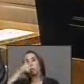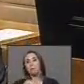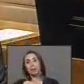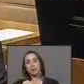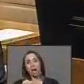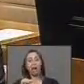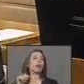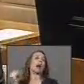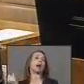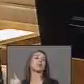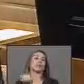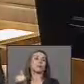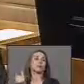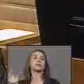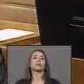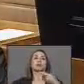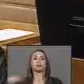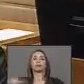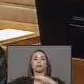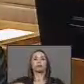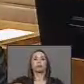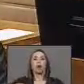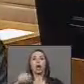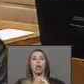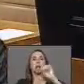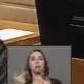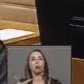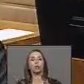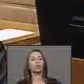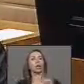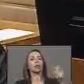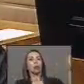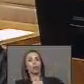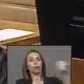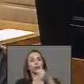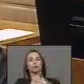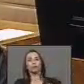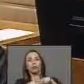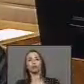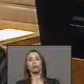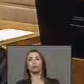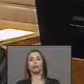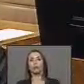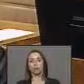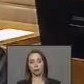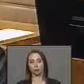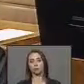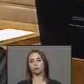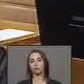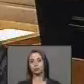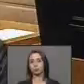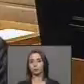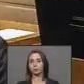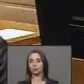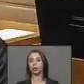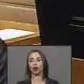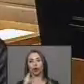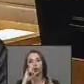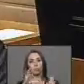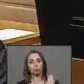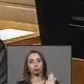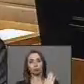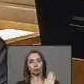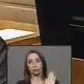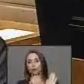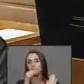la política y no lo público. Termino solo con una observación de otra naturaleza. Yo estoy de